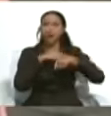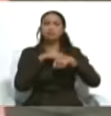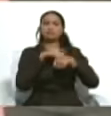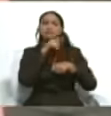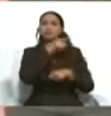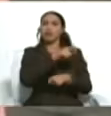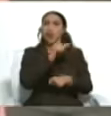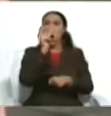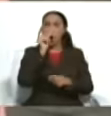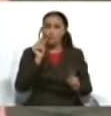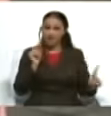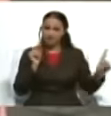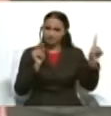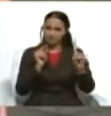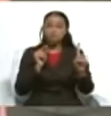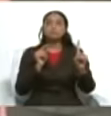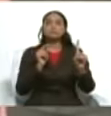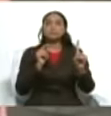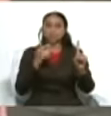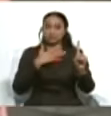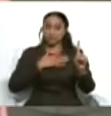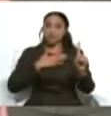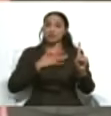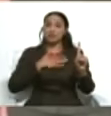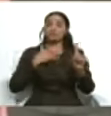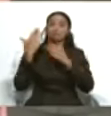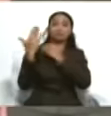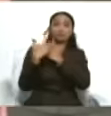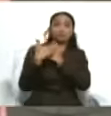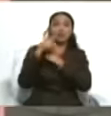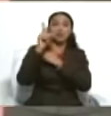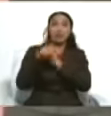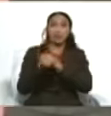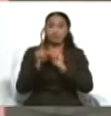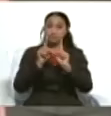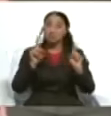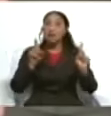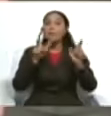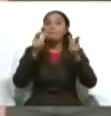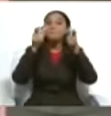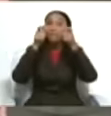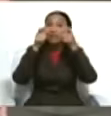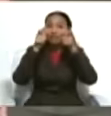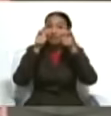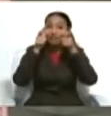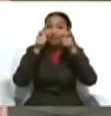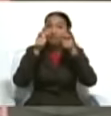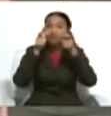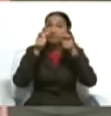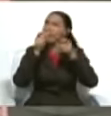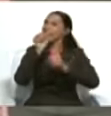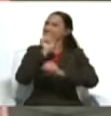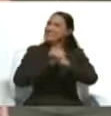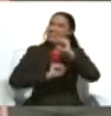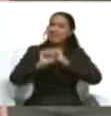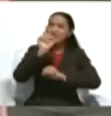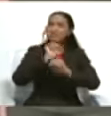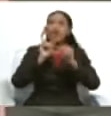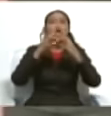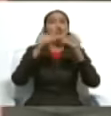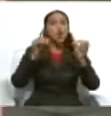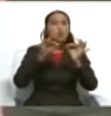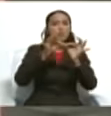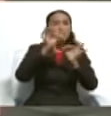operacional y a mi persona para que ese despliegue militar permanezca allí y defender centímetro a centímetro